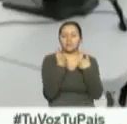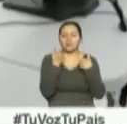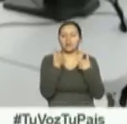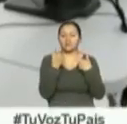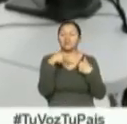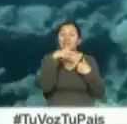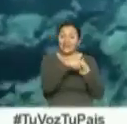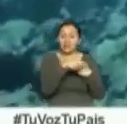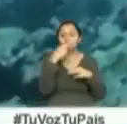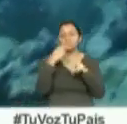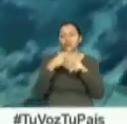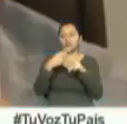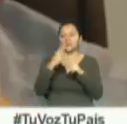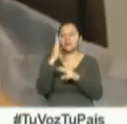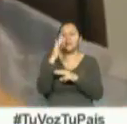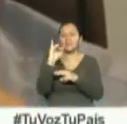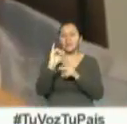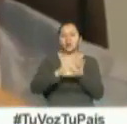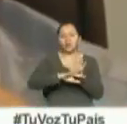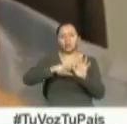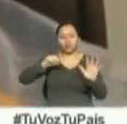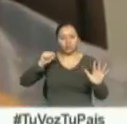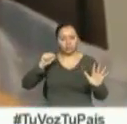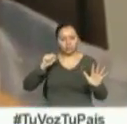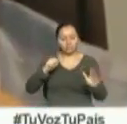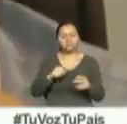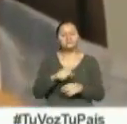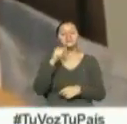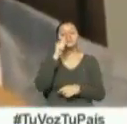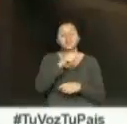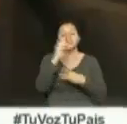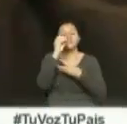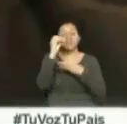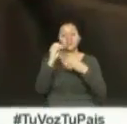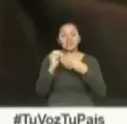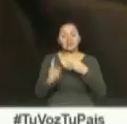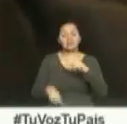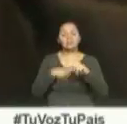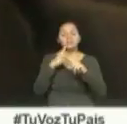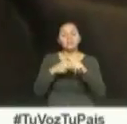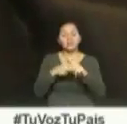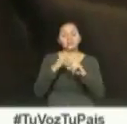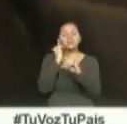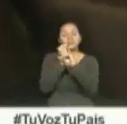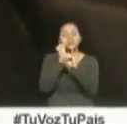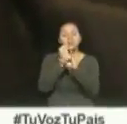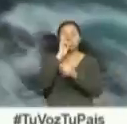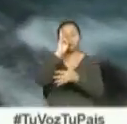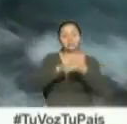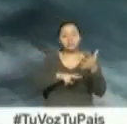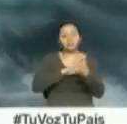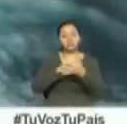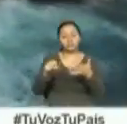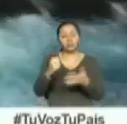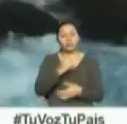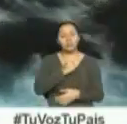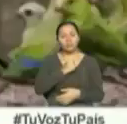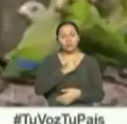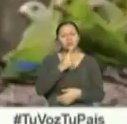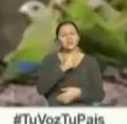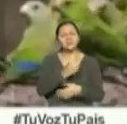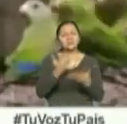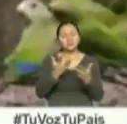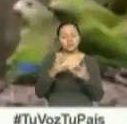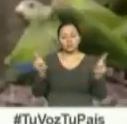como biopiratería. La Secretaría de Educación Superior y el Instituto Ecuatoriano de Propiedad Intelectual realizaron el